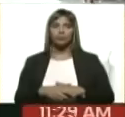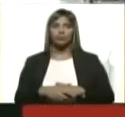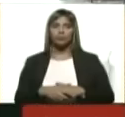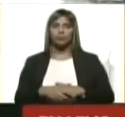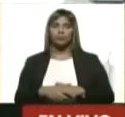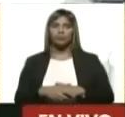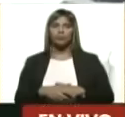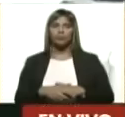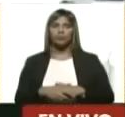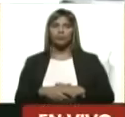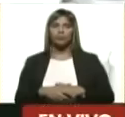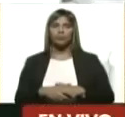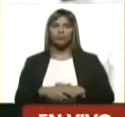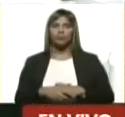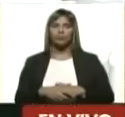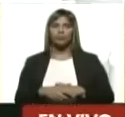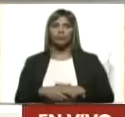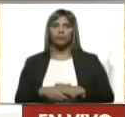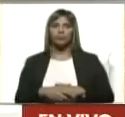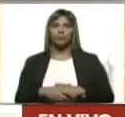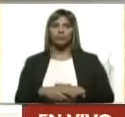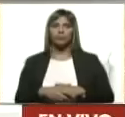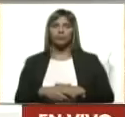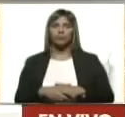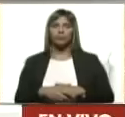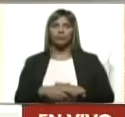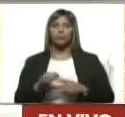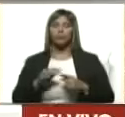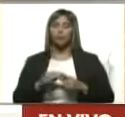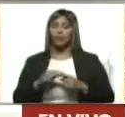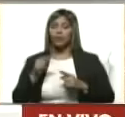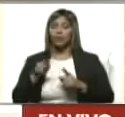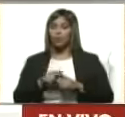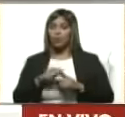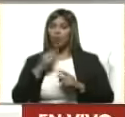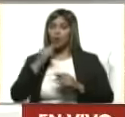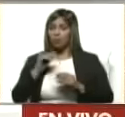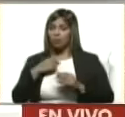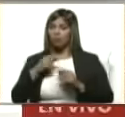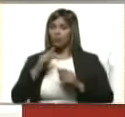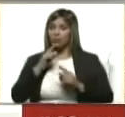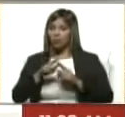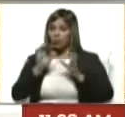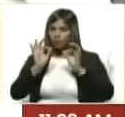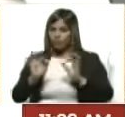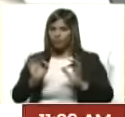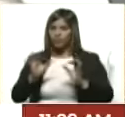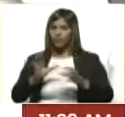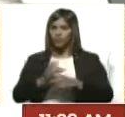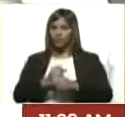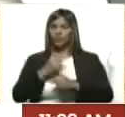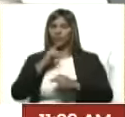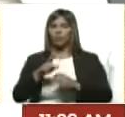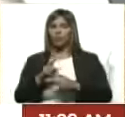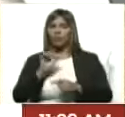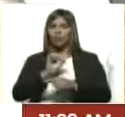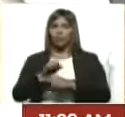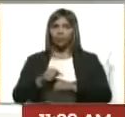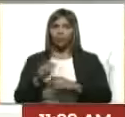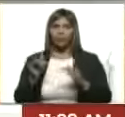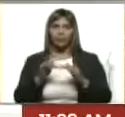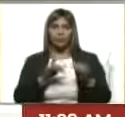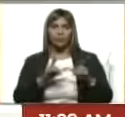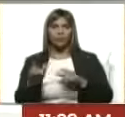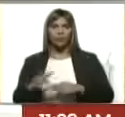tres grandes líneas. Convencer para vencer, la primera. ¿Ya estamos conectados